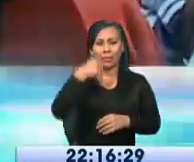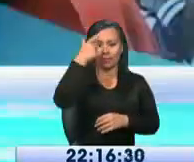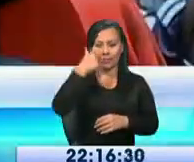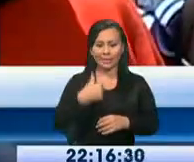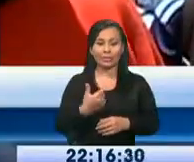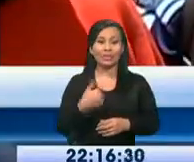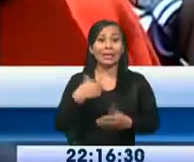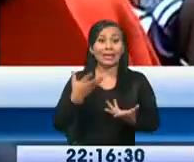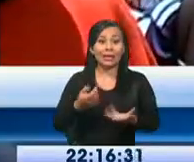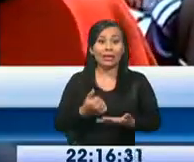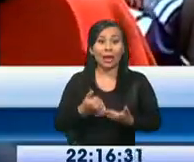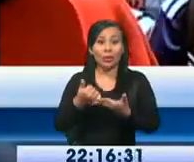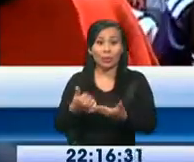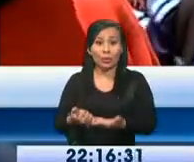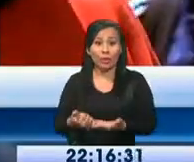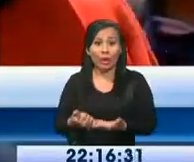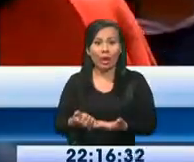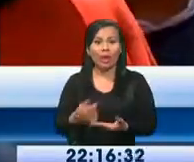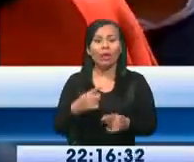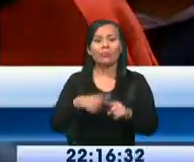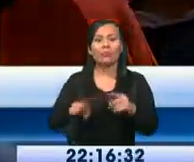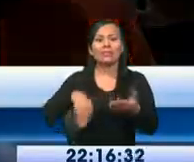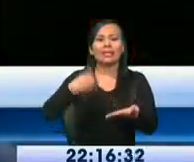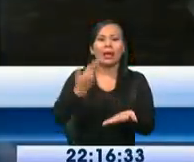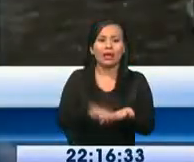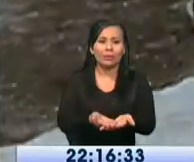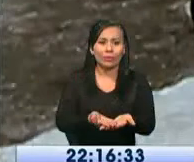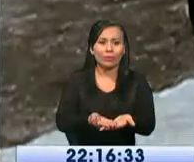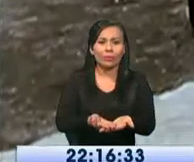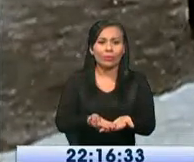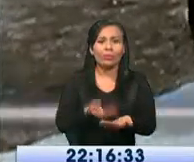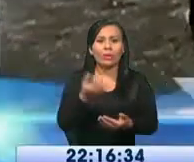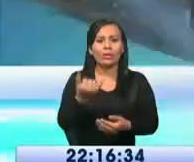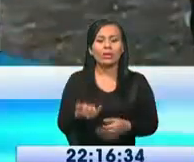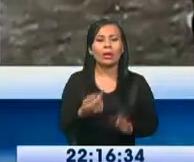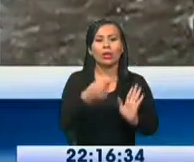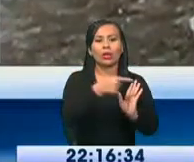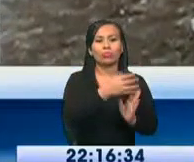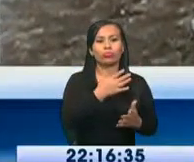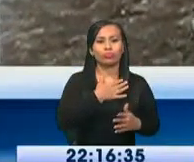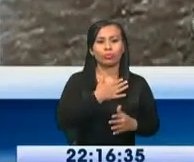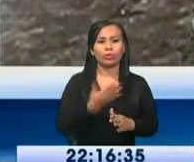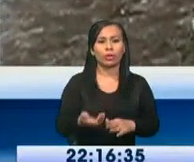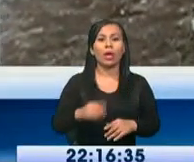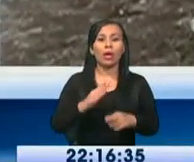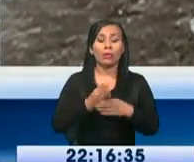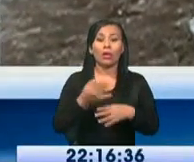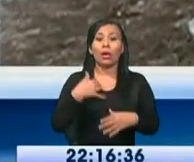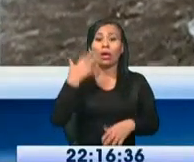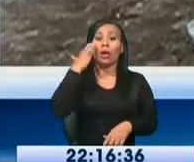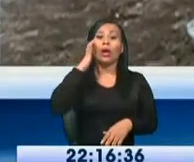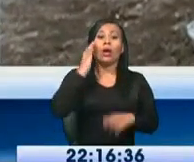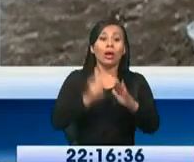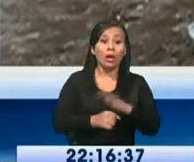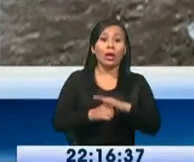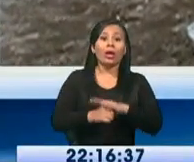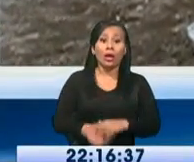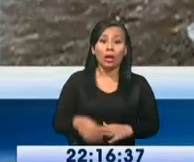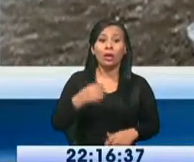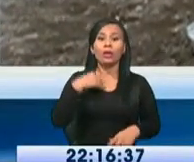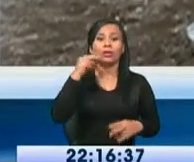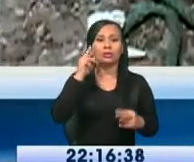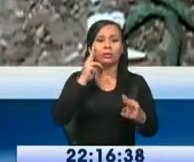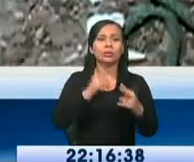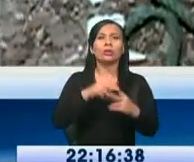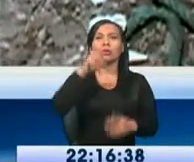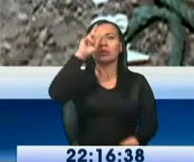salió mal el que llevó la peor parte. El testigo relata que al ver la desesperación de los trabajadores que ya perdían el